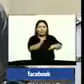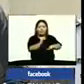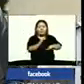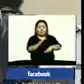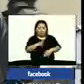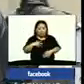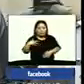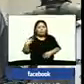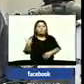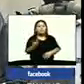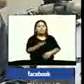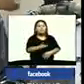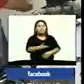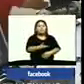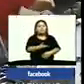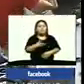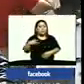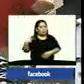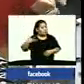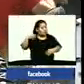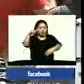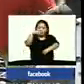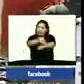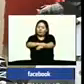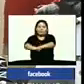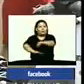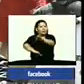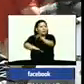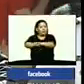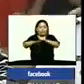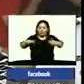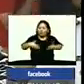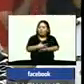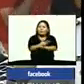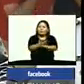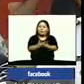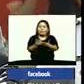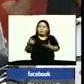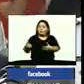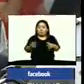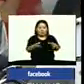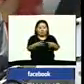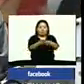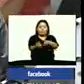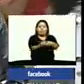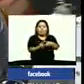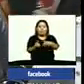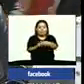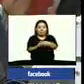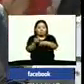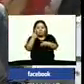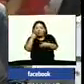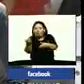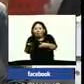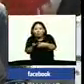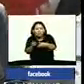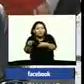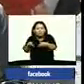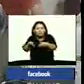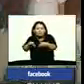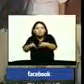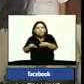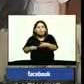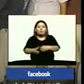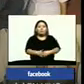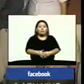a capturar a todos aquellos grupos criminales que operen al margen de la